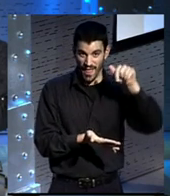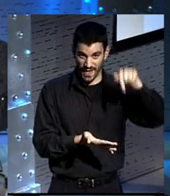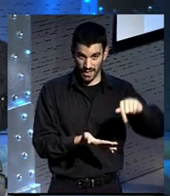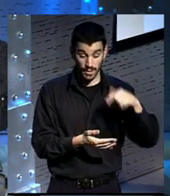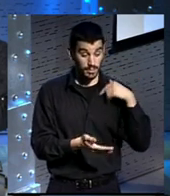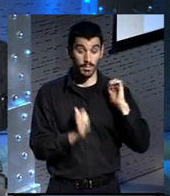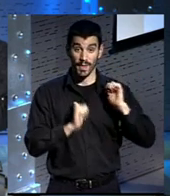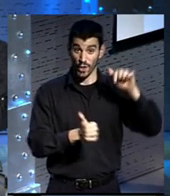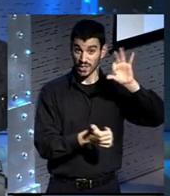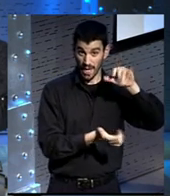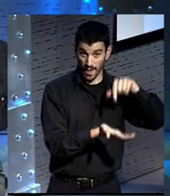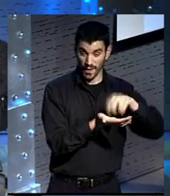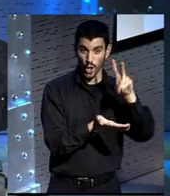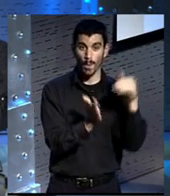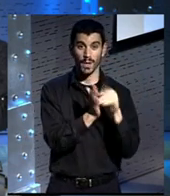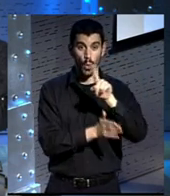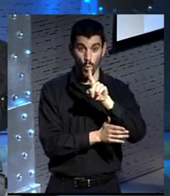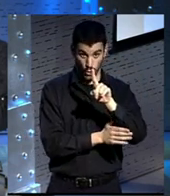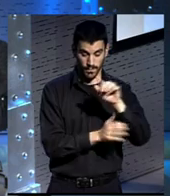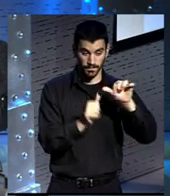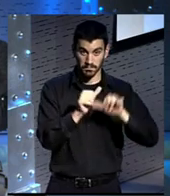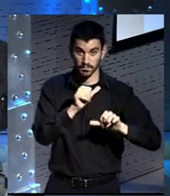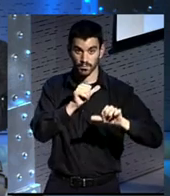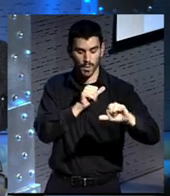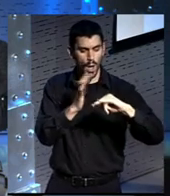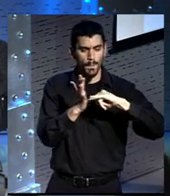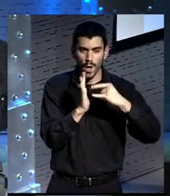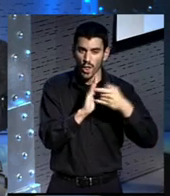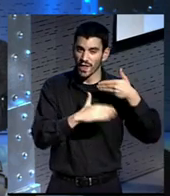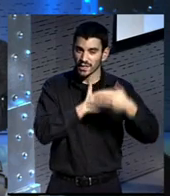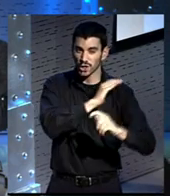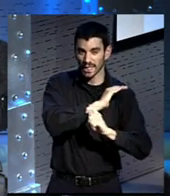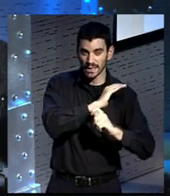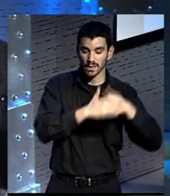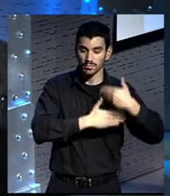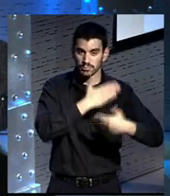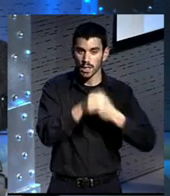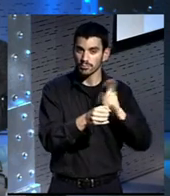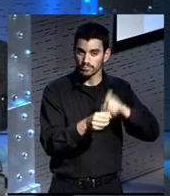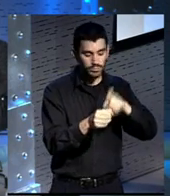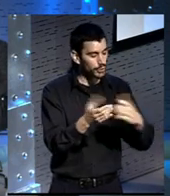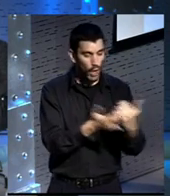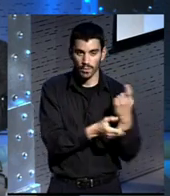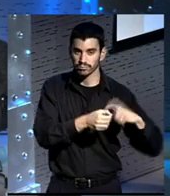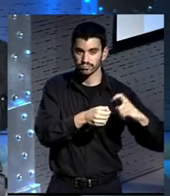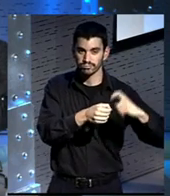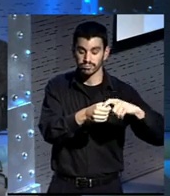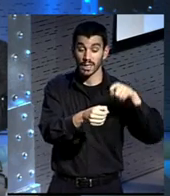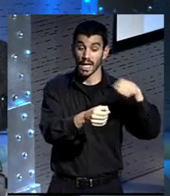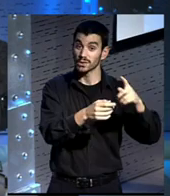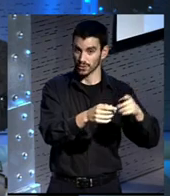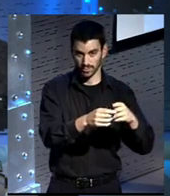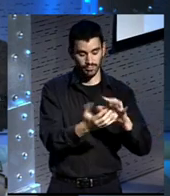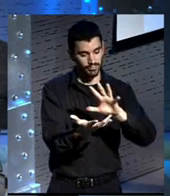en 2001 ha estado involucrado en numerosos procesos estratégicos y tecnológicos que han contribuido de manera muy significativa